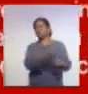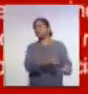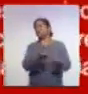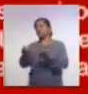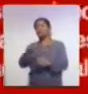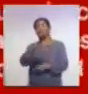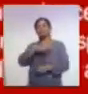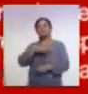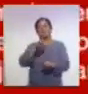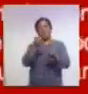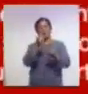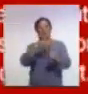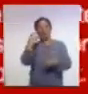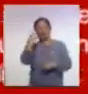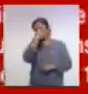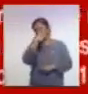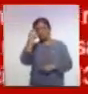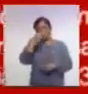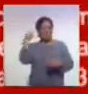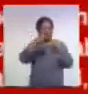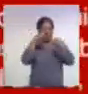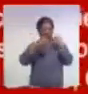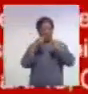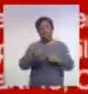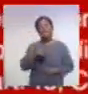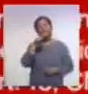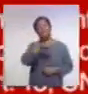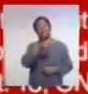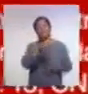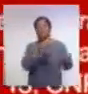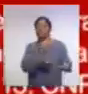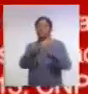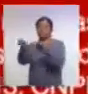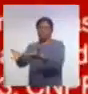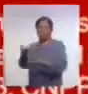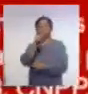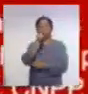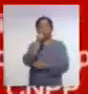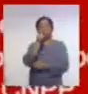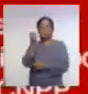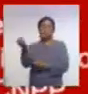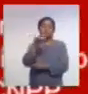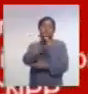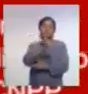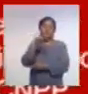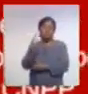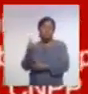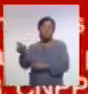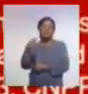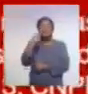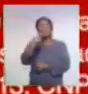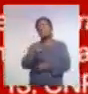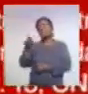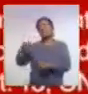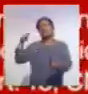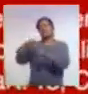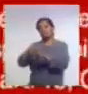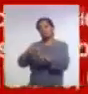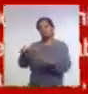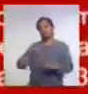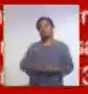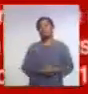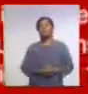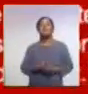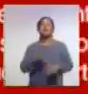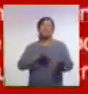lesiones en el rostro. Por esa situación, el presunto agresor fue puesto a disposición del agente del Ministerio Público por el delito de homicidio calificado, por lo que